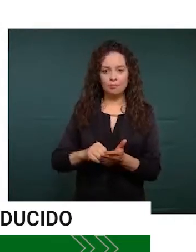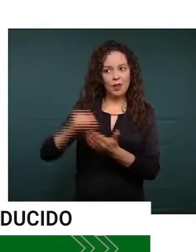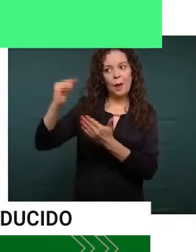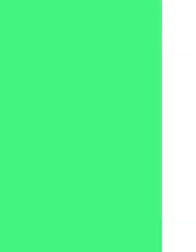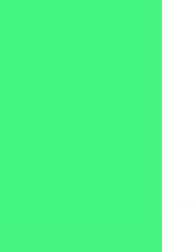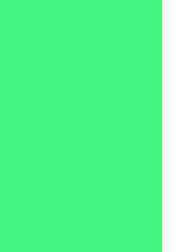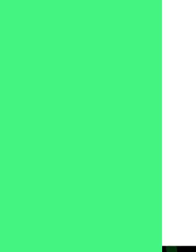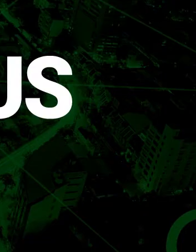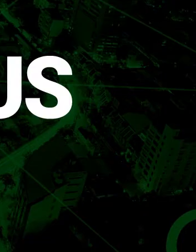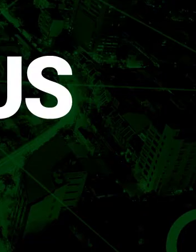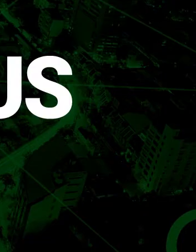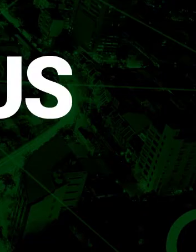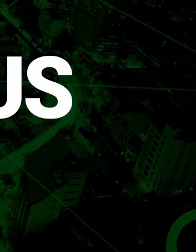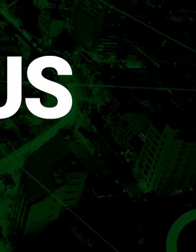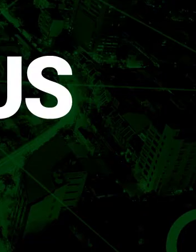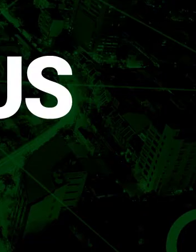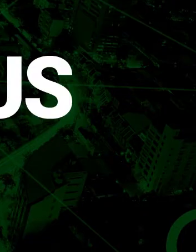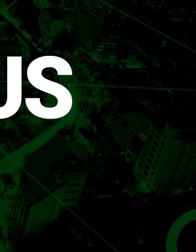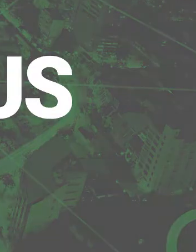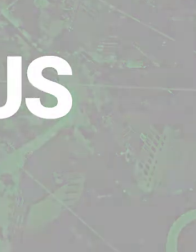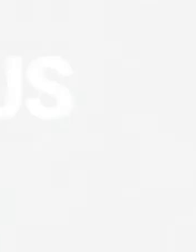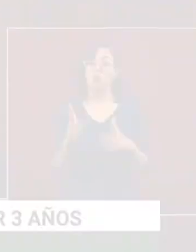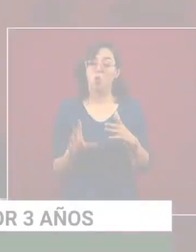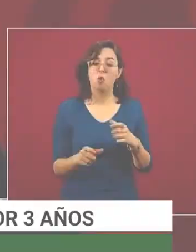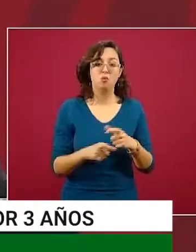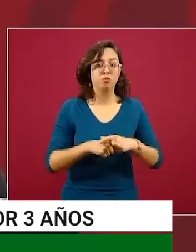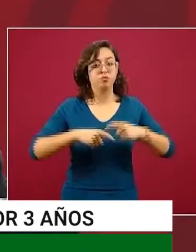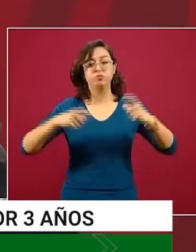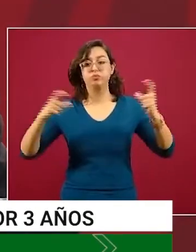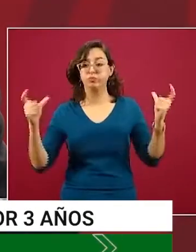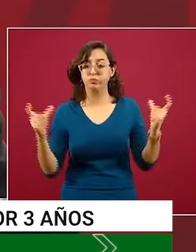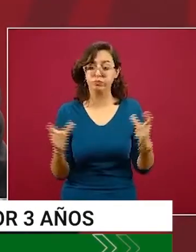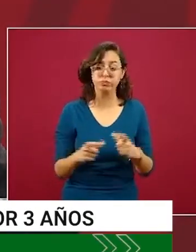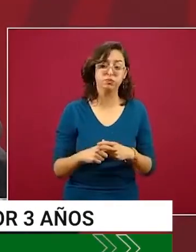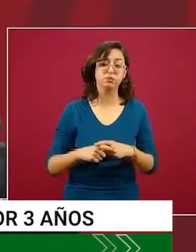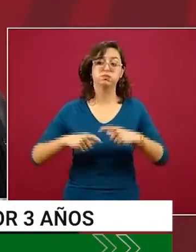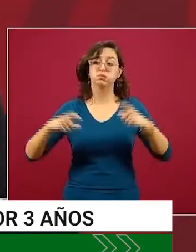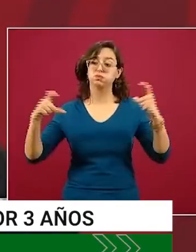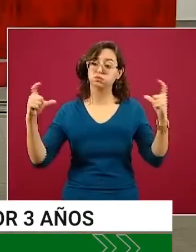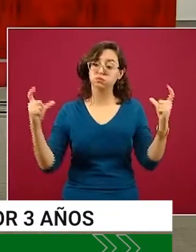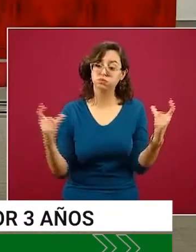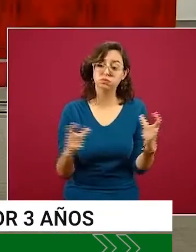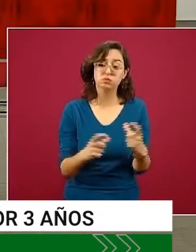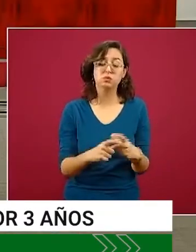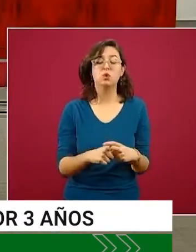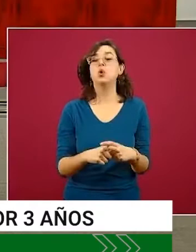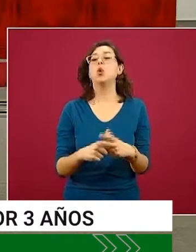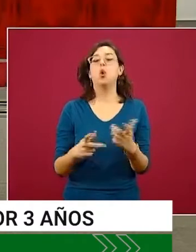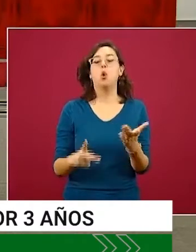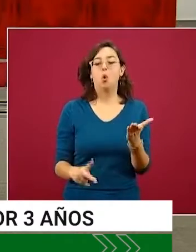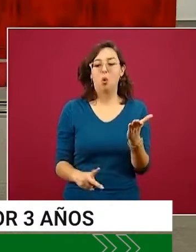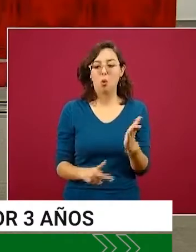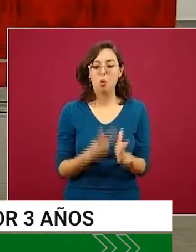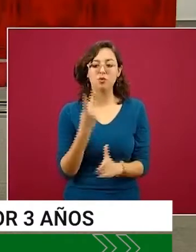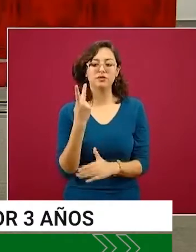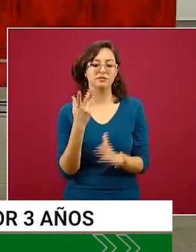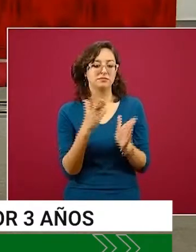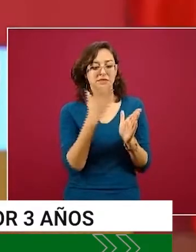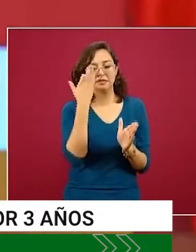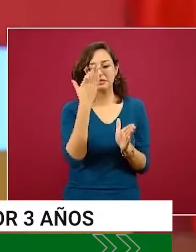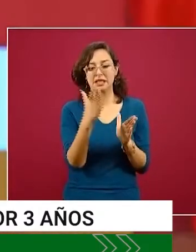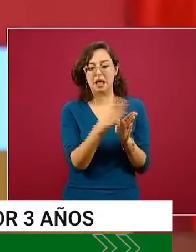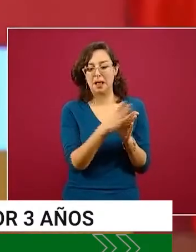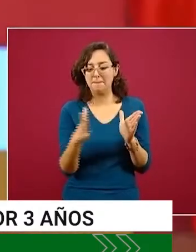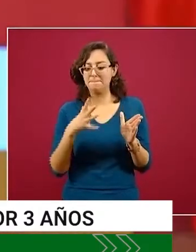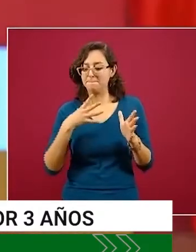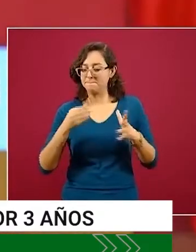mayor. Reporte coronavirus. Y tras registrarse una nueva cifra récord de casos positivos de COVID-19,